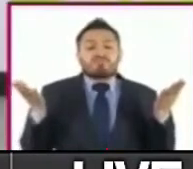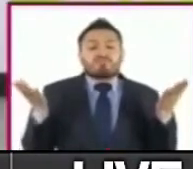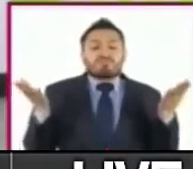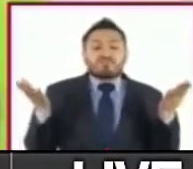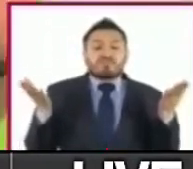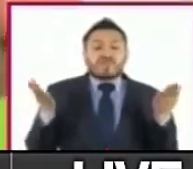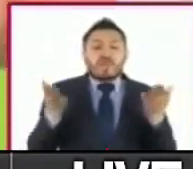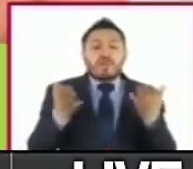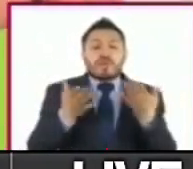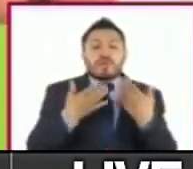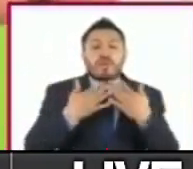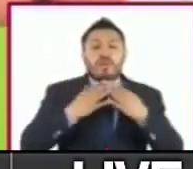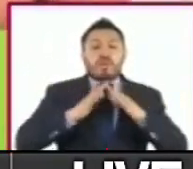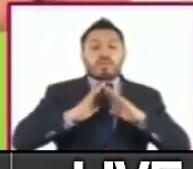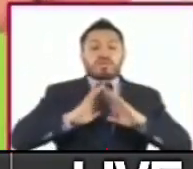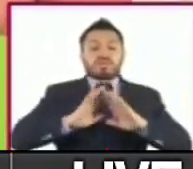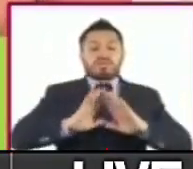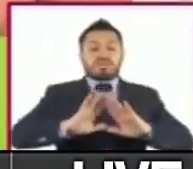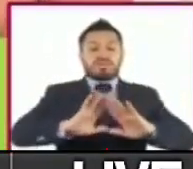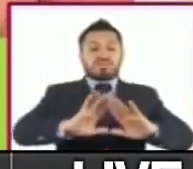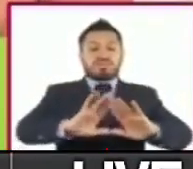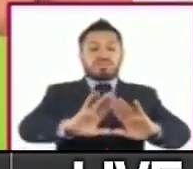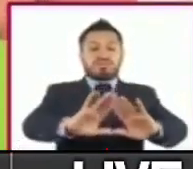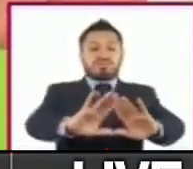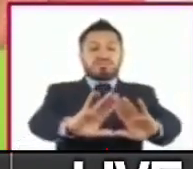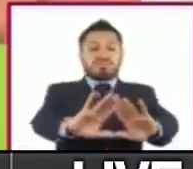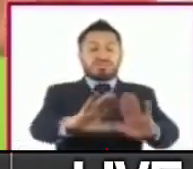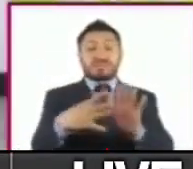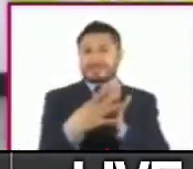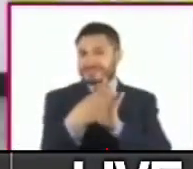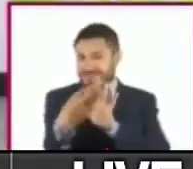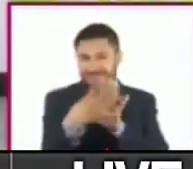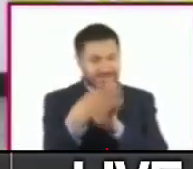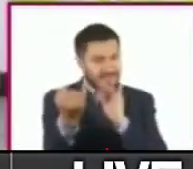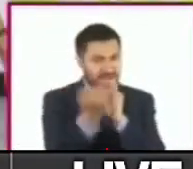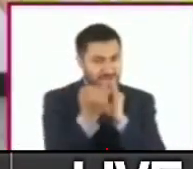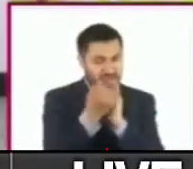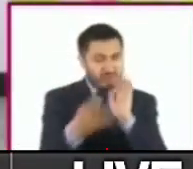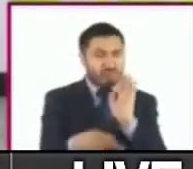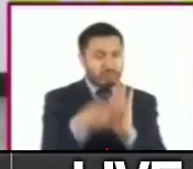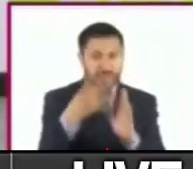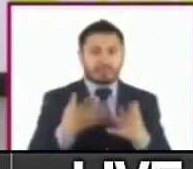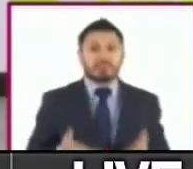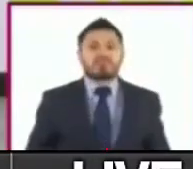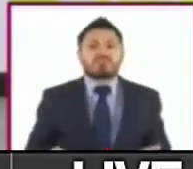al pecho y empujo hacia el frente. Una vez más.